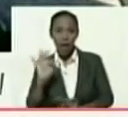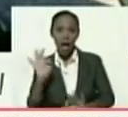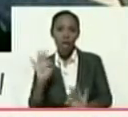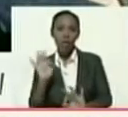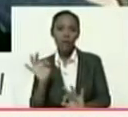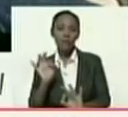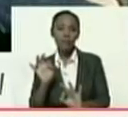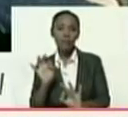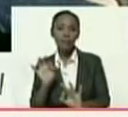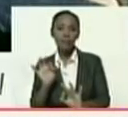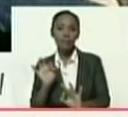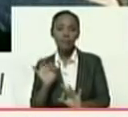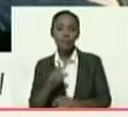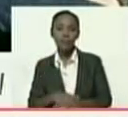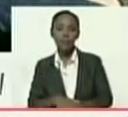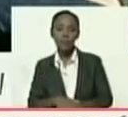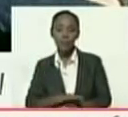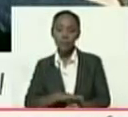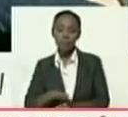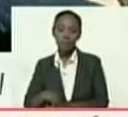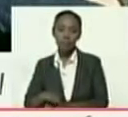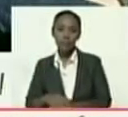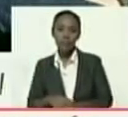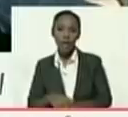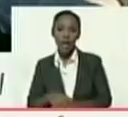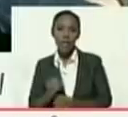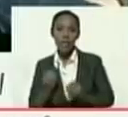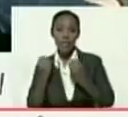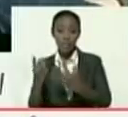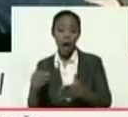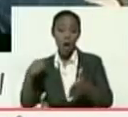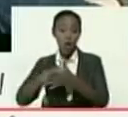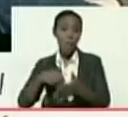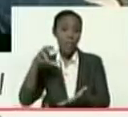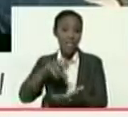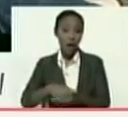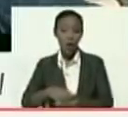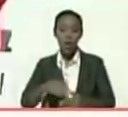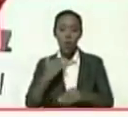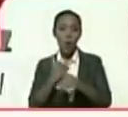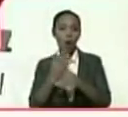Pero además de eso, cuando le dan el golpe de Estado a Evo, castigan a un pueblo.